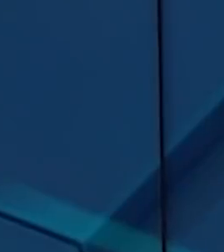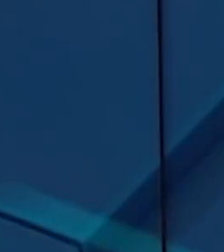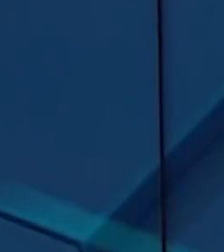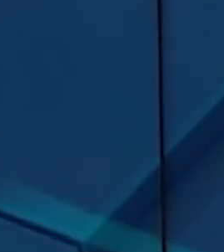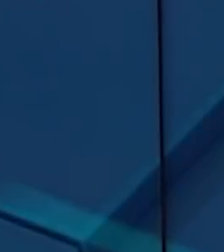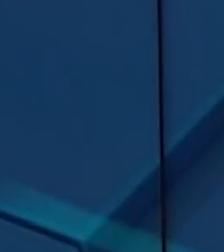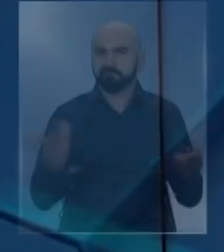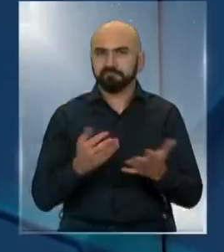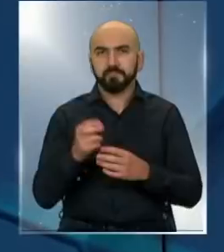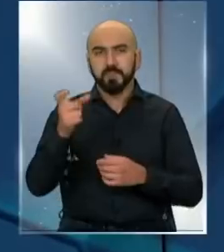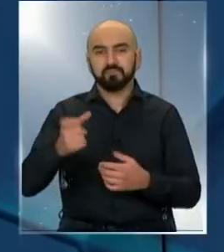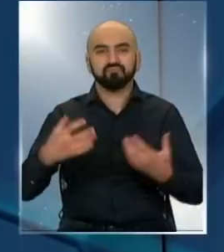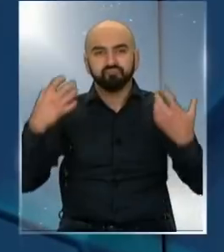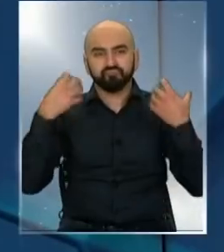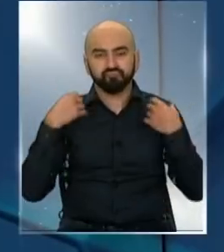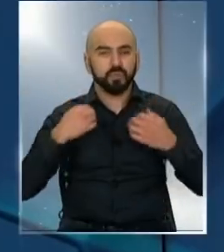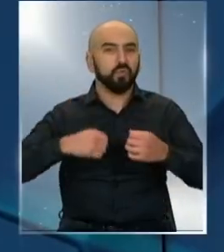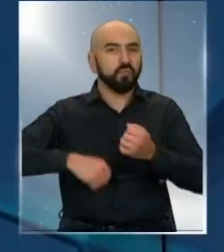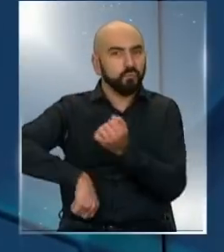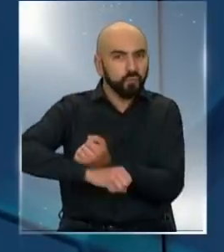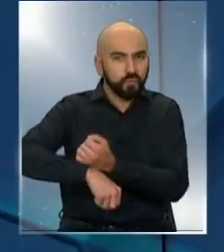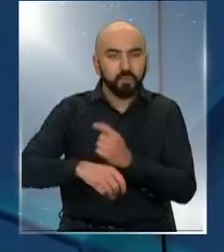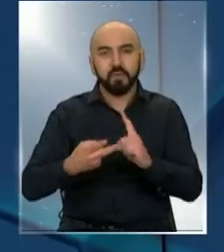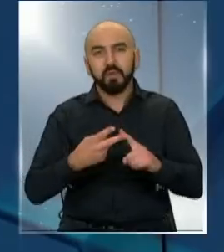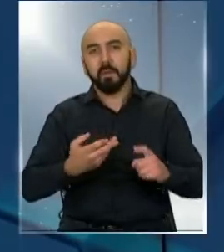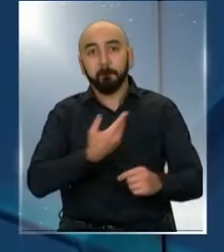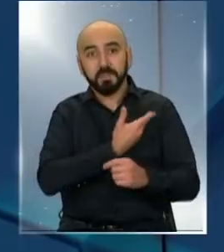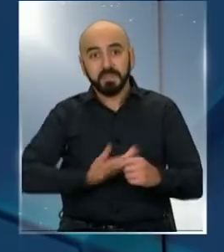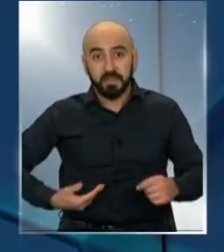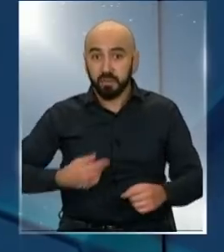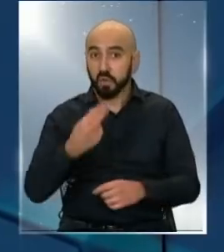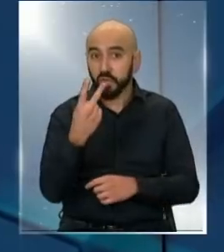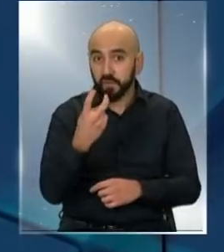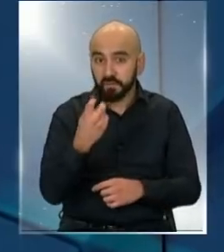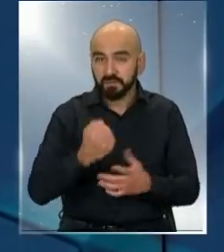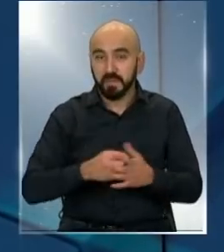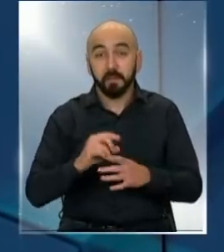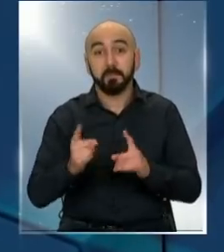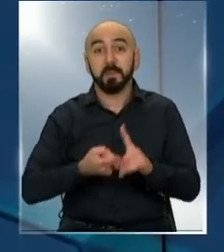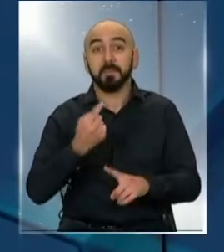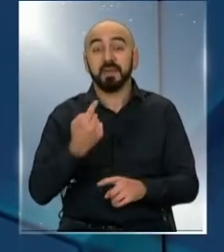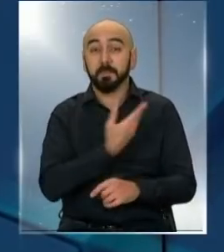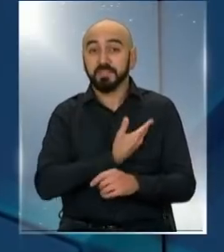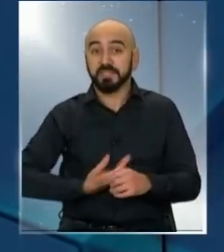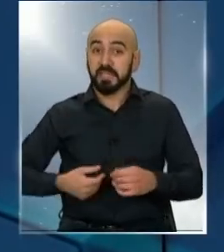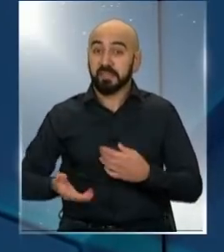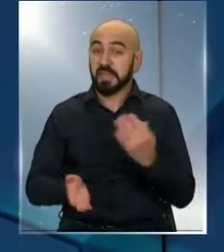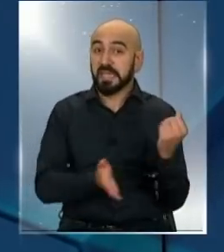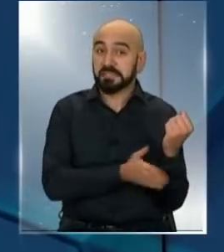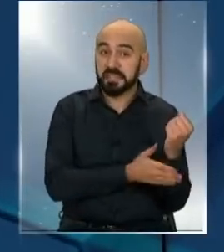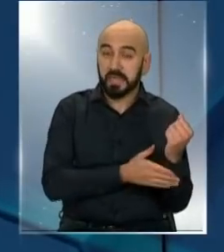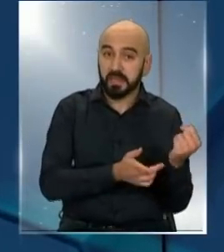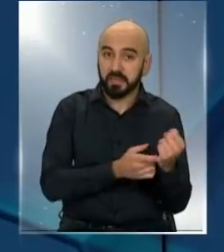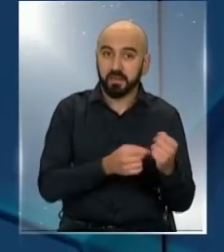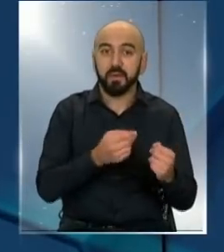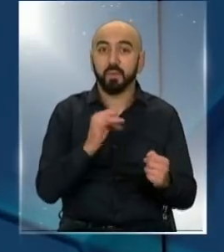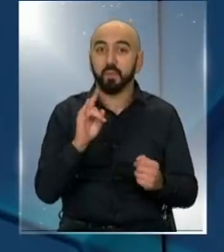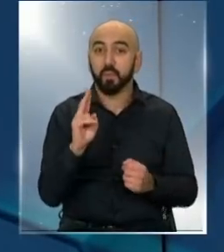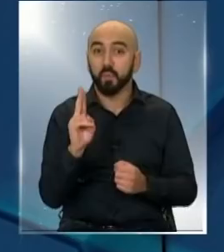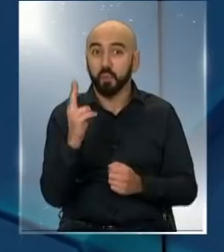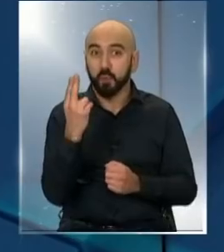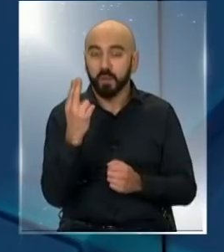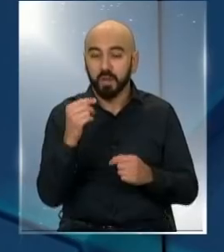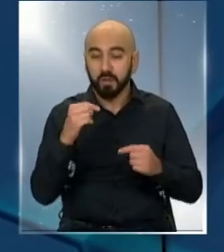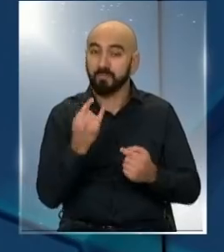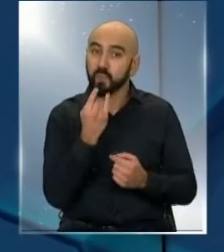Bueno, fue dirigente de fútbol, fue presidente en dos oportunidades, el primer presidente de izquierda que tuvo Uruguay y hoy falleció. Vamos a recorrer